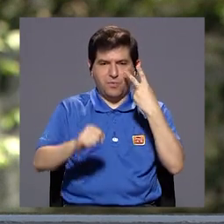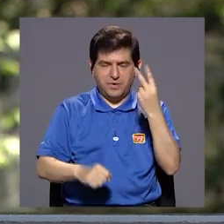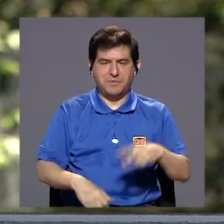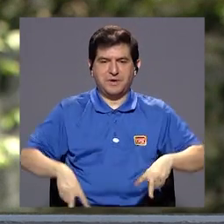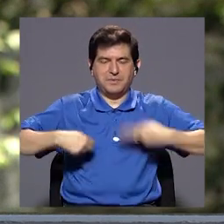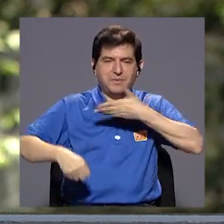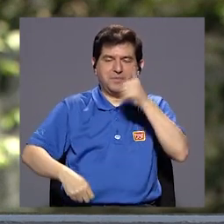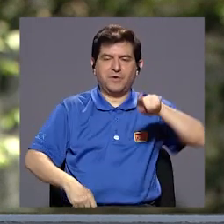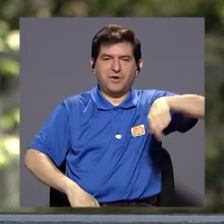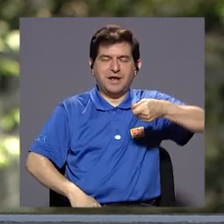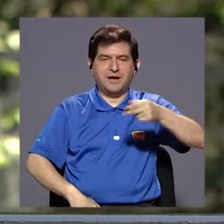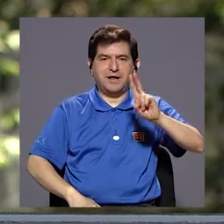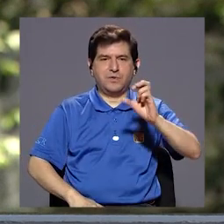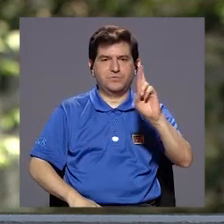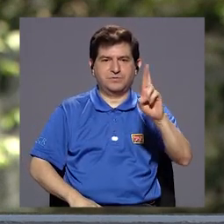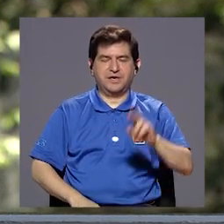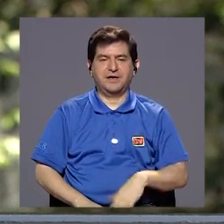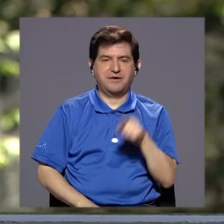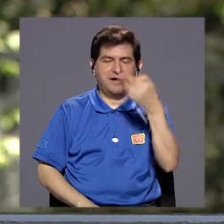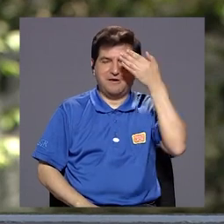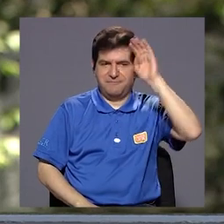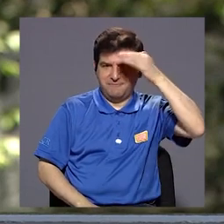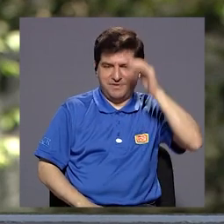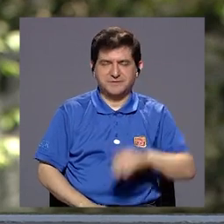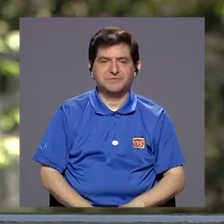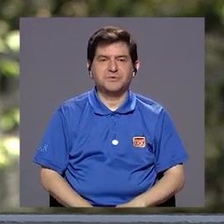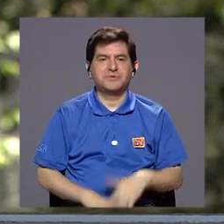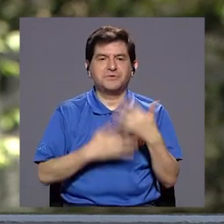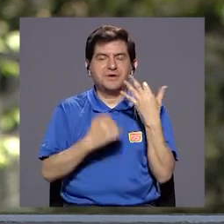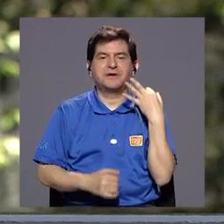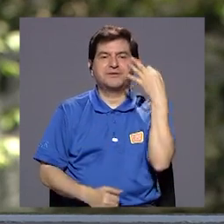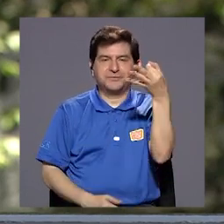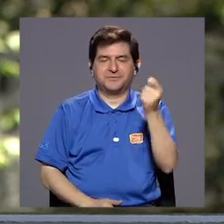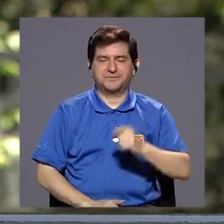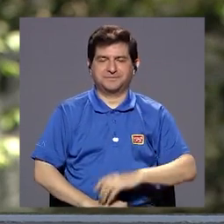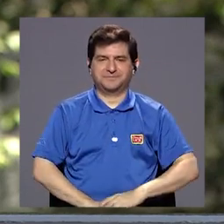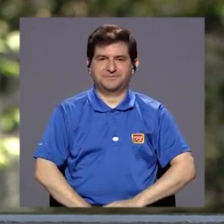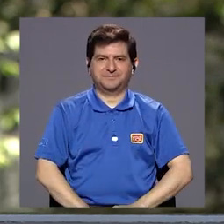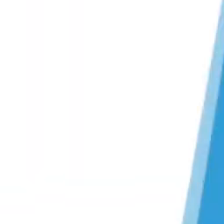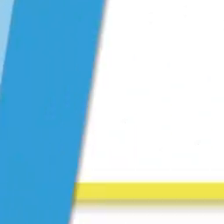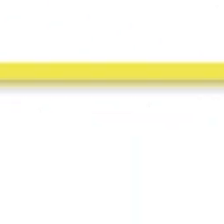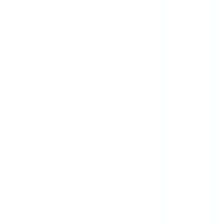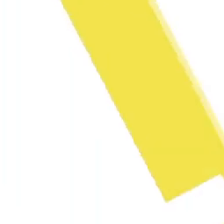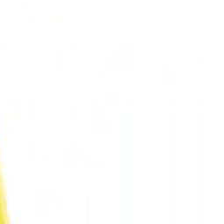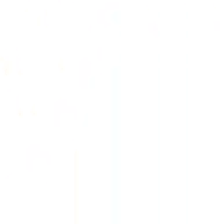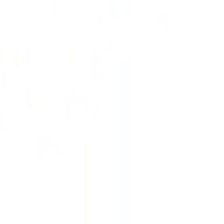seguirnos en Vivir Mejor, Canal UCR, en Facebook. Les esperamos. Hasta pronto.